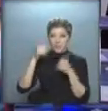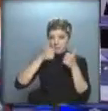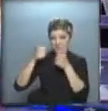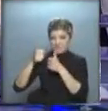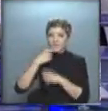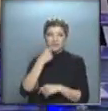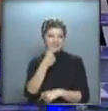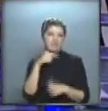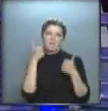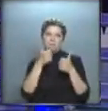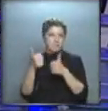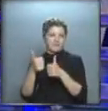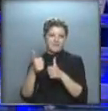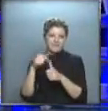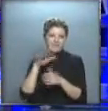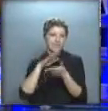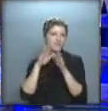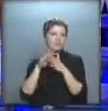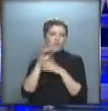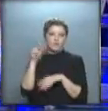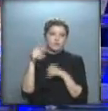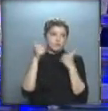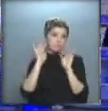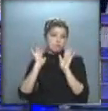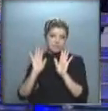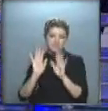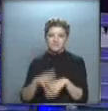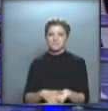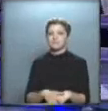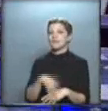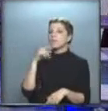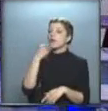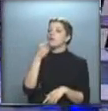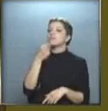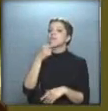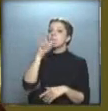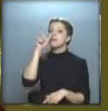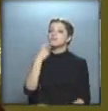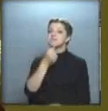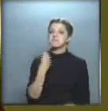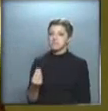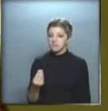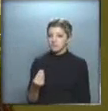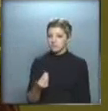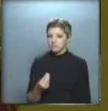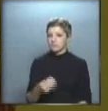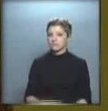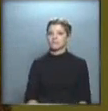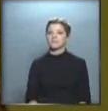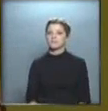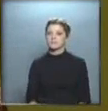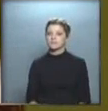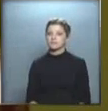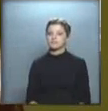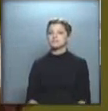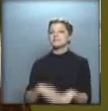No, pero ¿cuál es? Enzo, ¿cuál fue la actitud de Enzo? Se sentía el más lindo, más mejor. Se